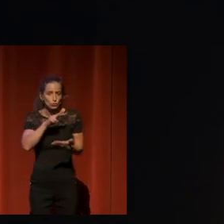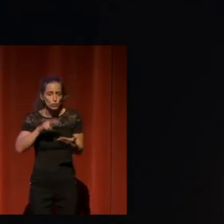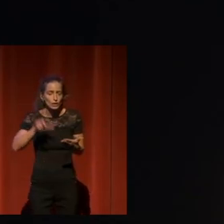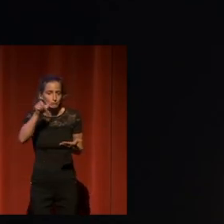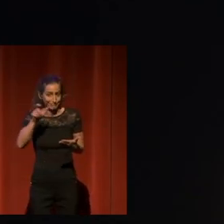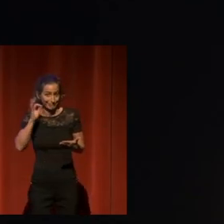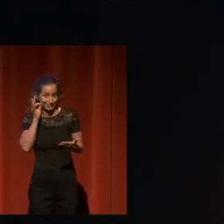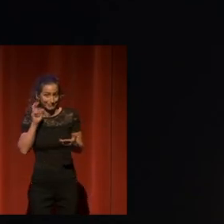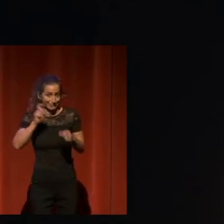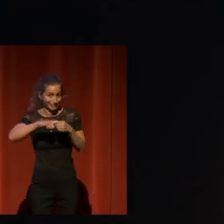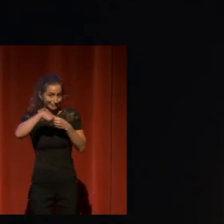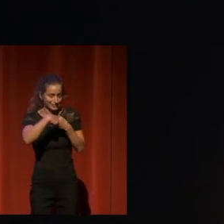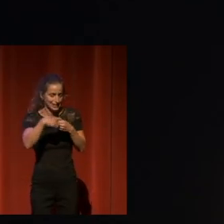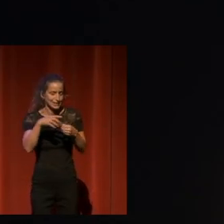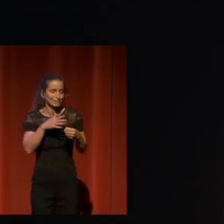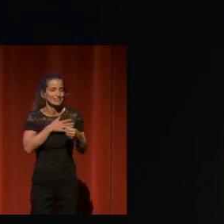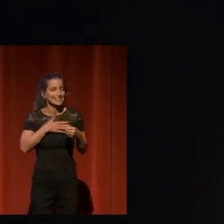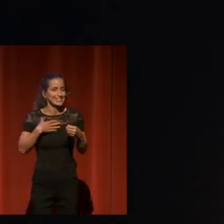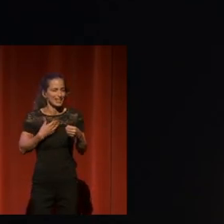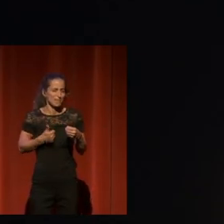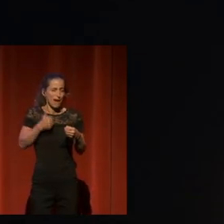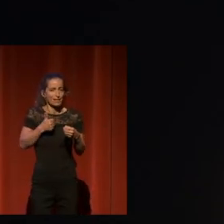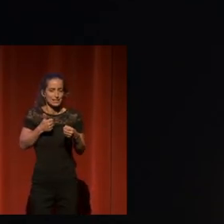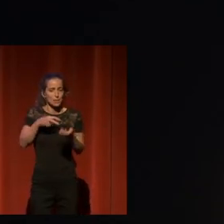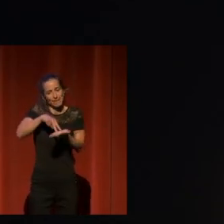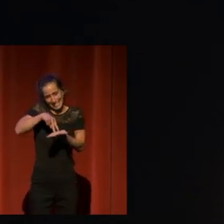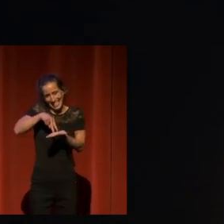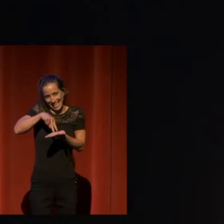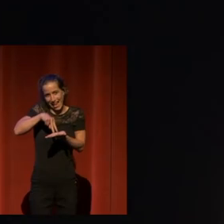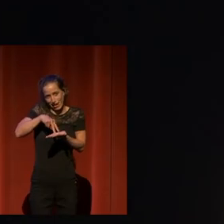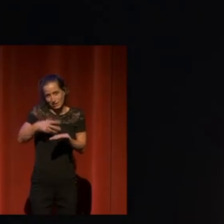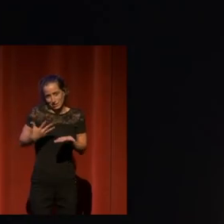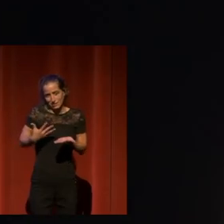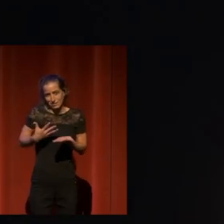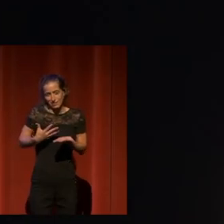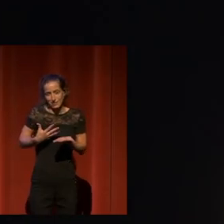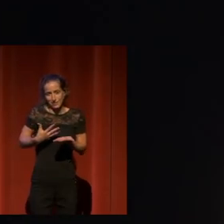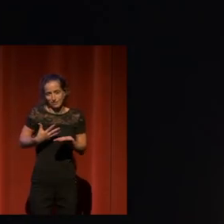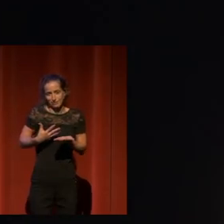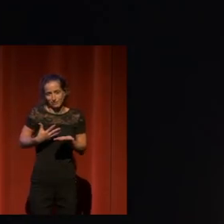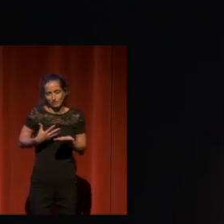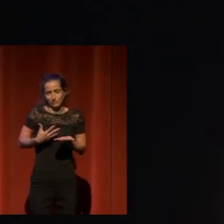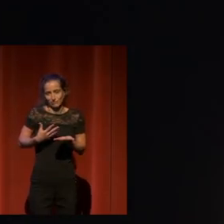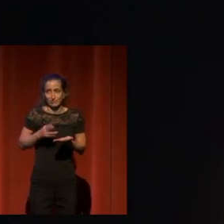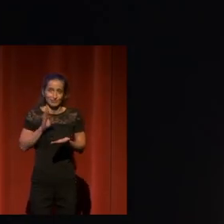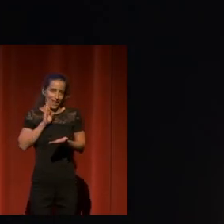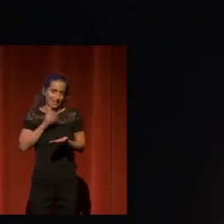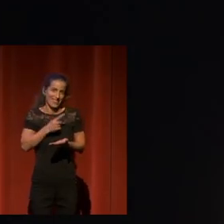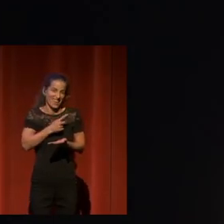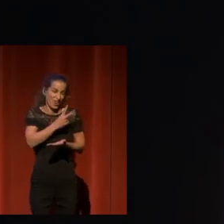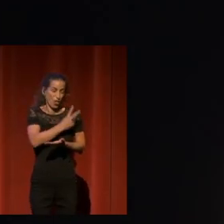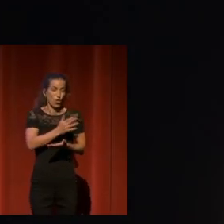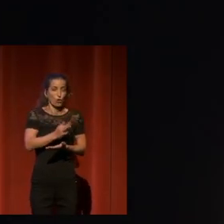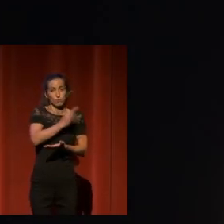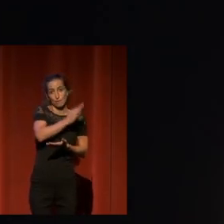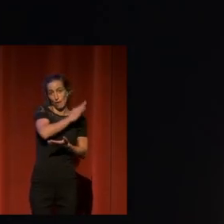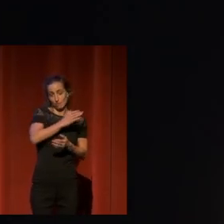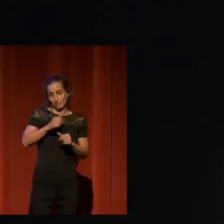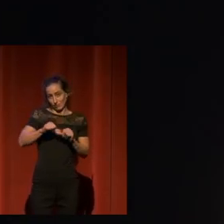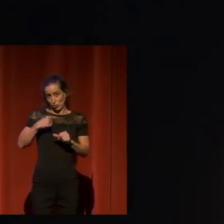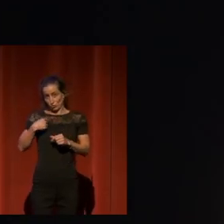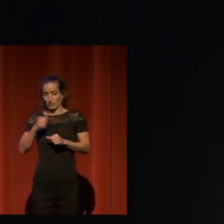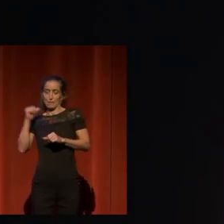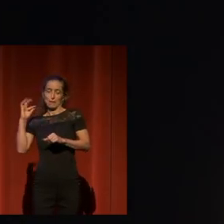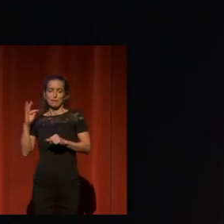prefieren las sesiones presenciales, como nos decía un poco antes los dos intervinientes anteriores, en el sentido de